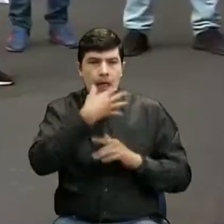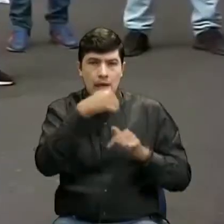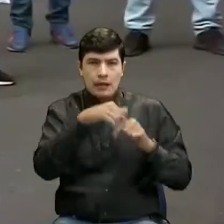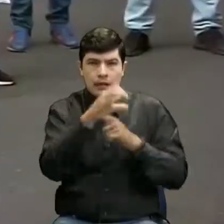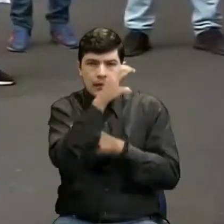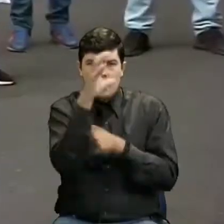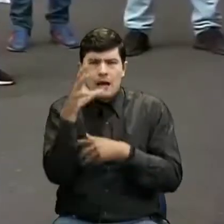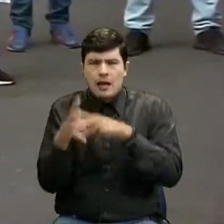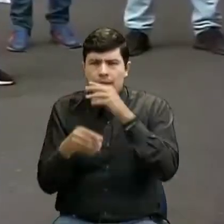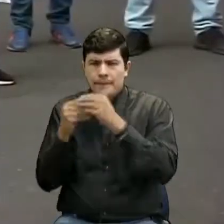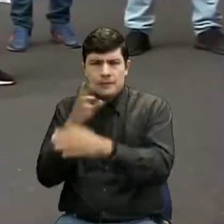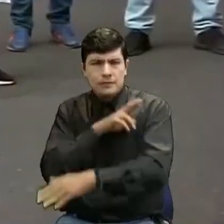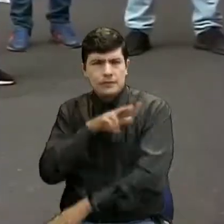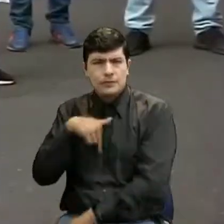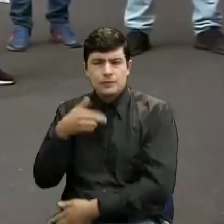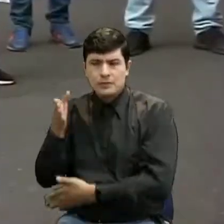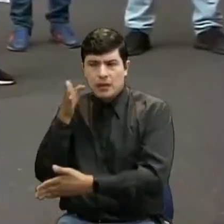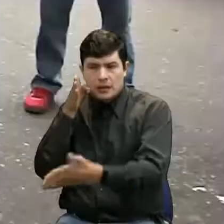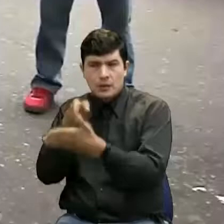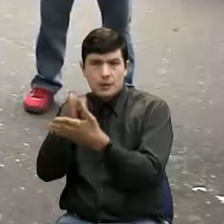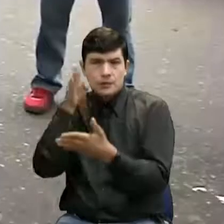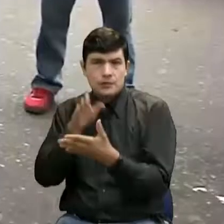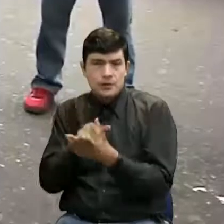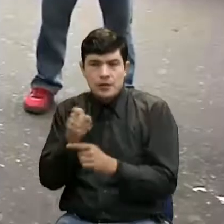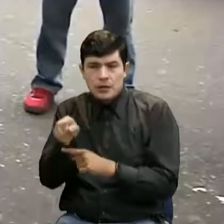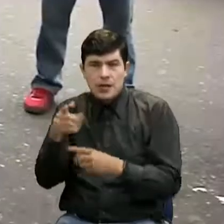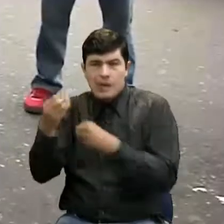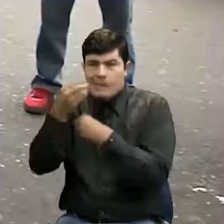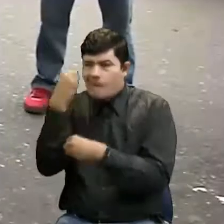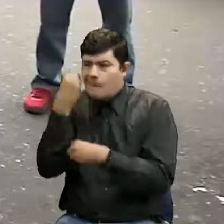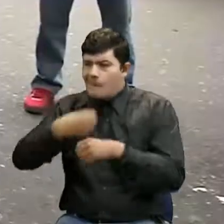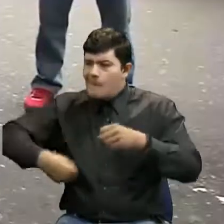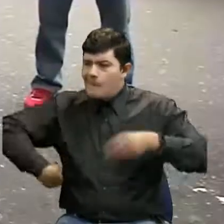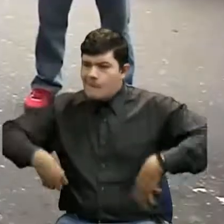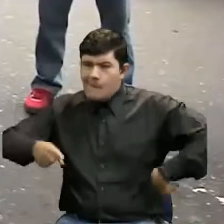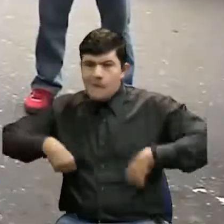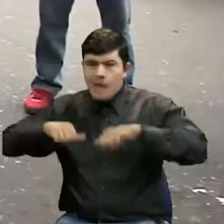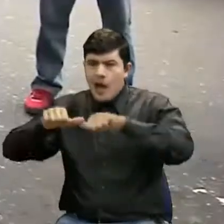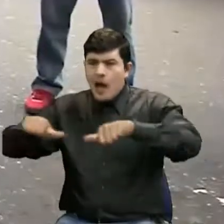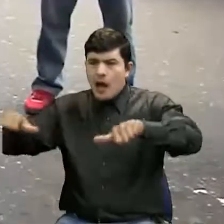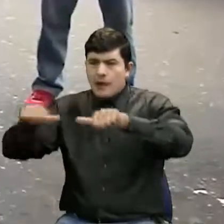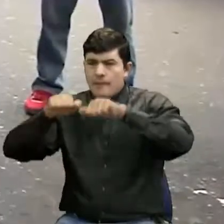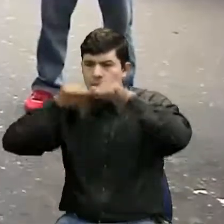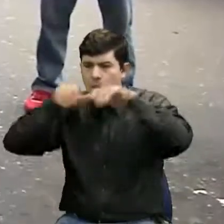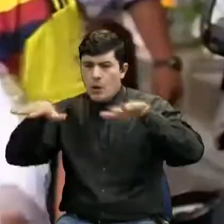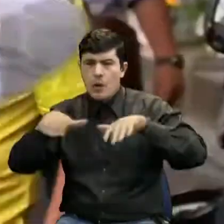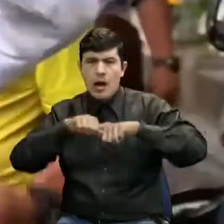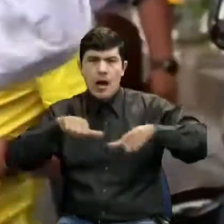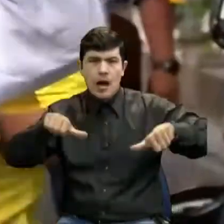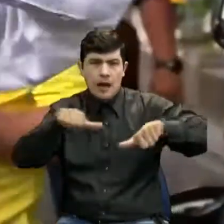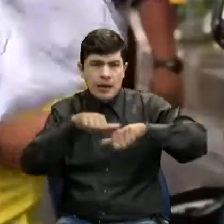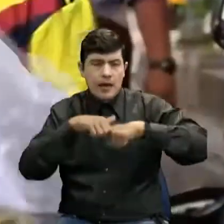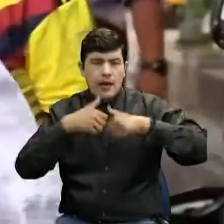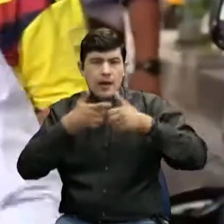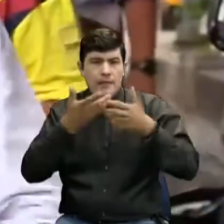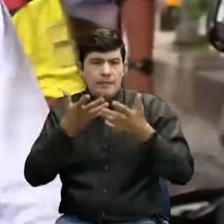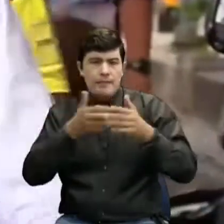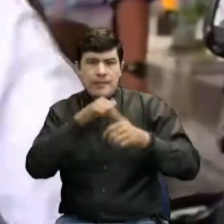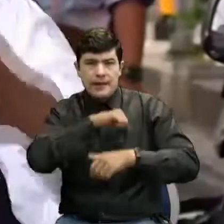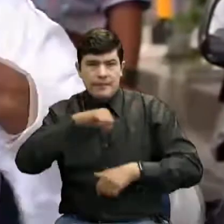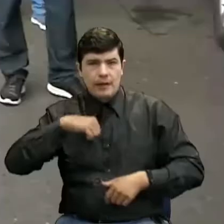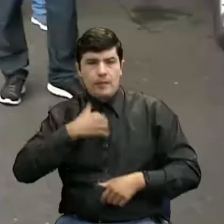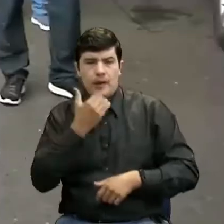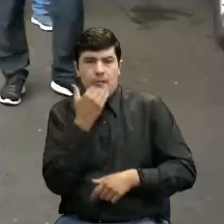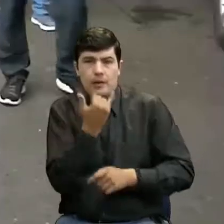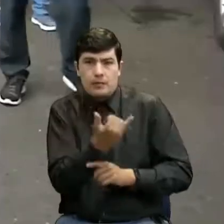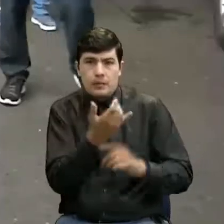colombia y también denunciando la relación de la corrupción que hay con el sector público del sector privado caso cocacola los sindicatos de hedores de la